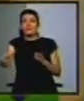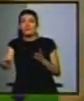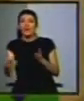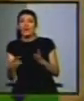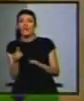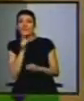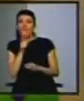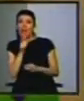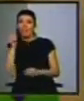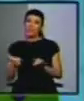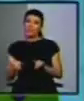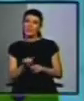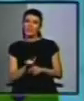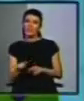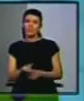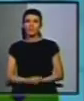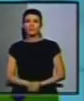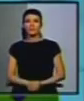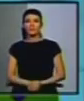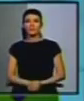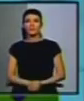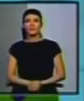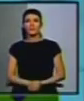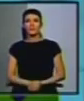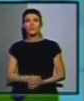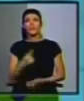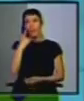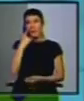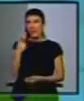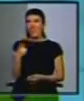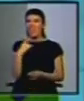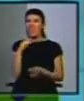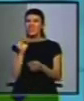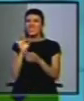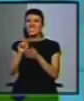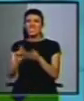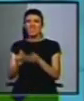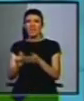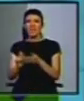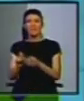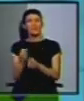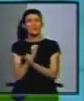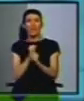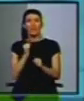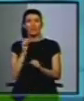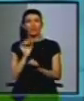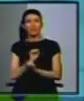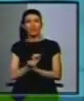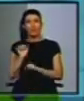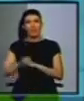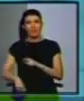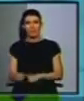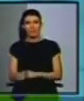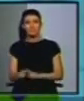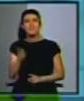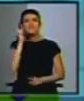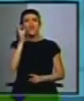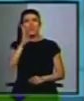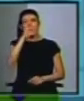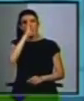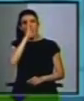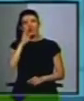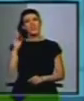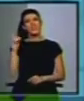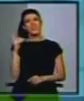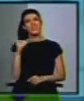dictamen judicial. Fíjese en ese escrito, es impresentable. Se prohíben perros y discapacitados. Es